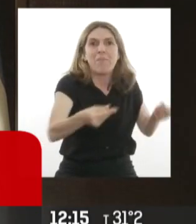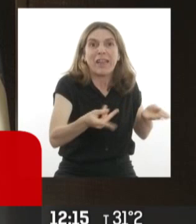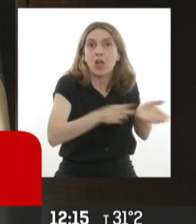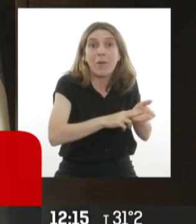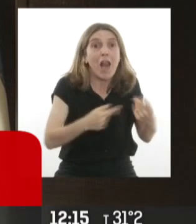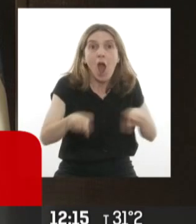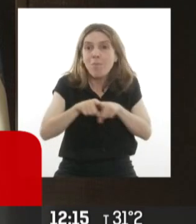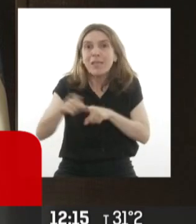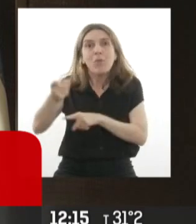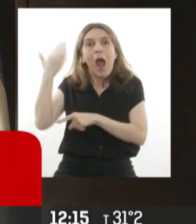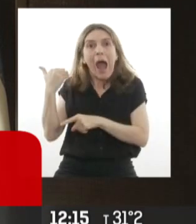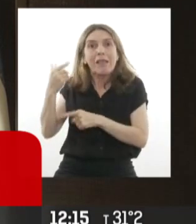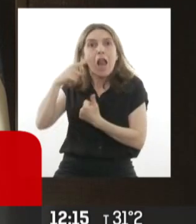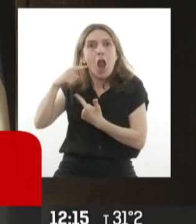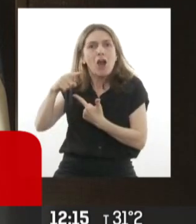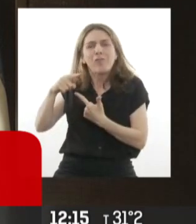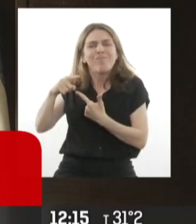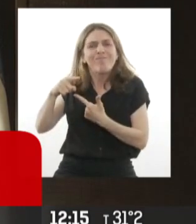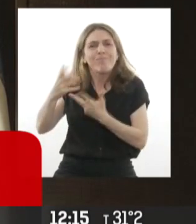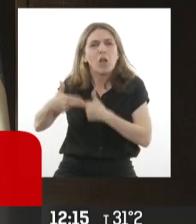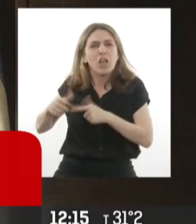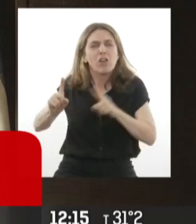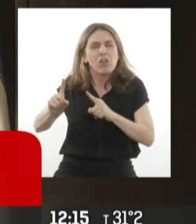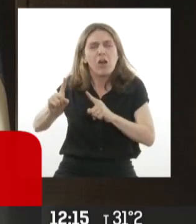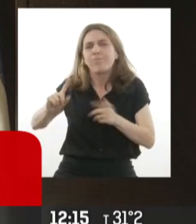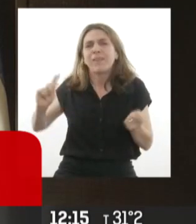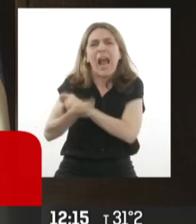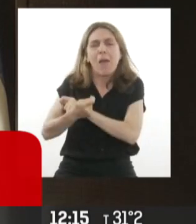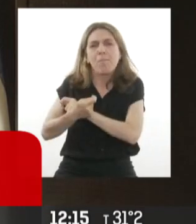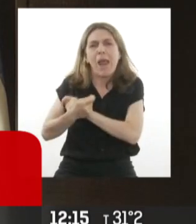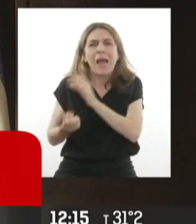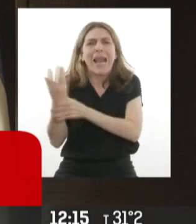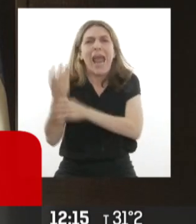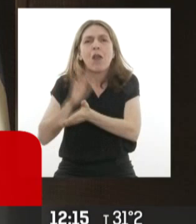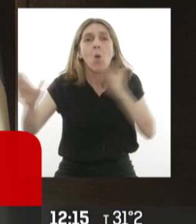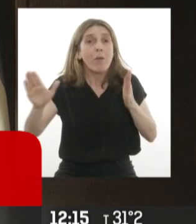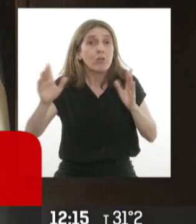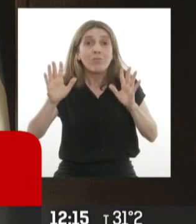las cartas de otro modo. Yo creo que es esta la oportunidad, es esta la ocasión.